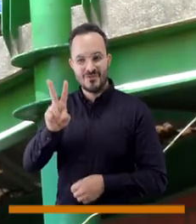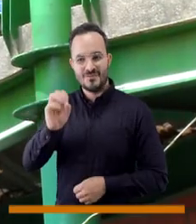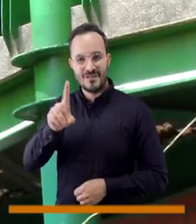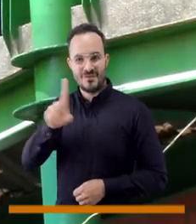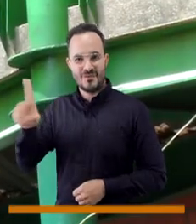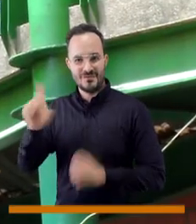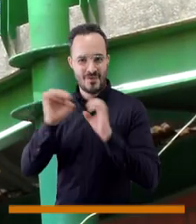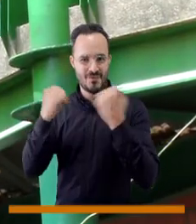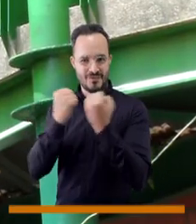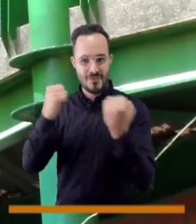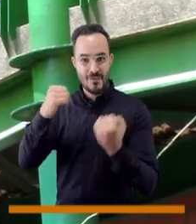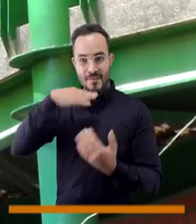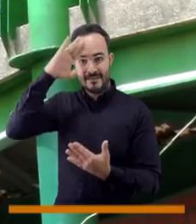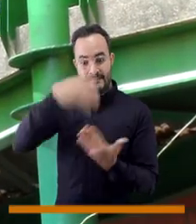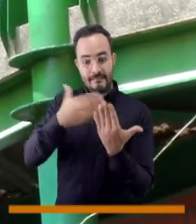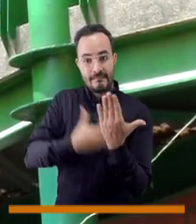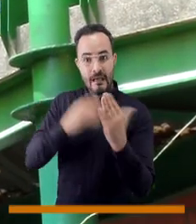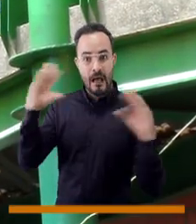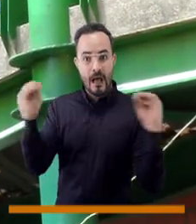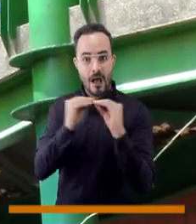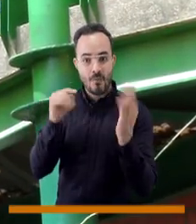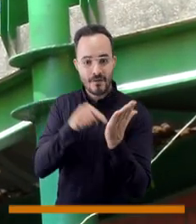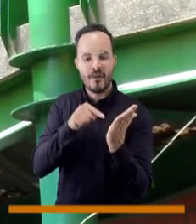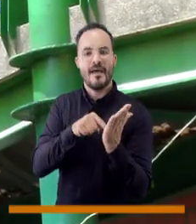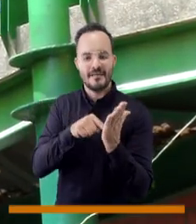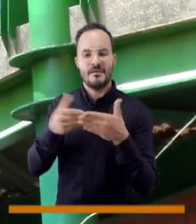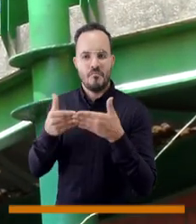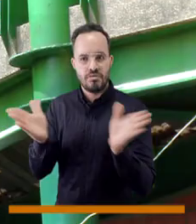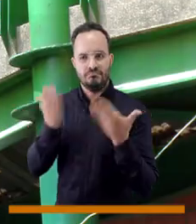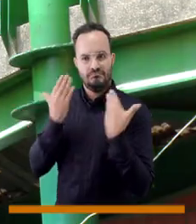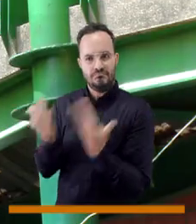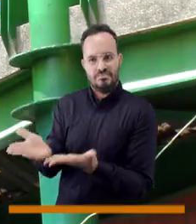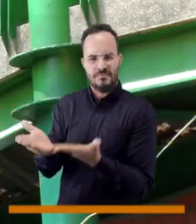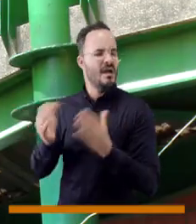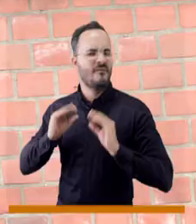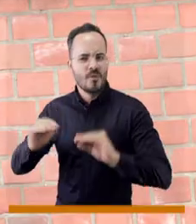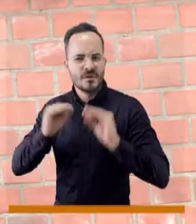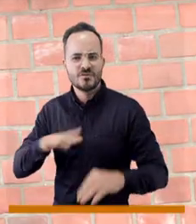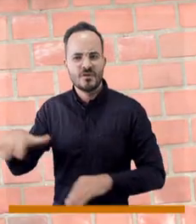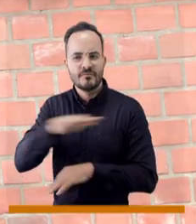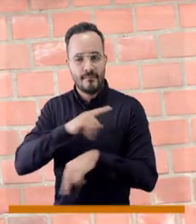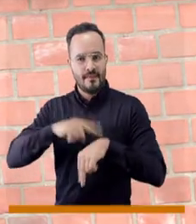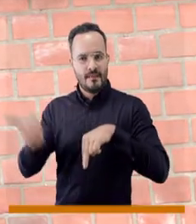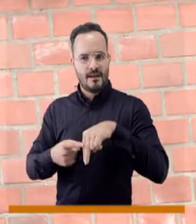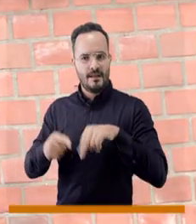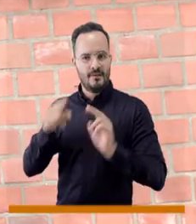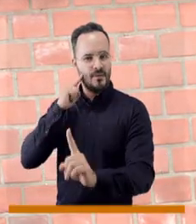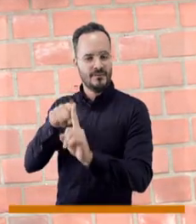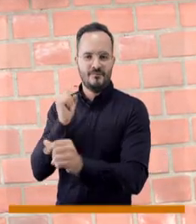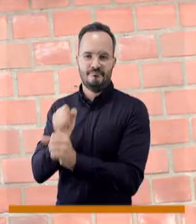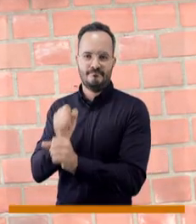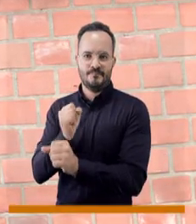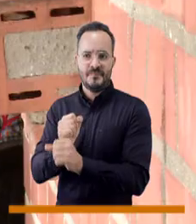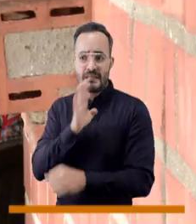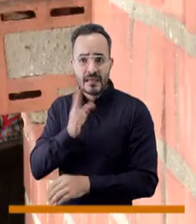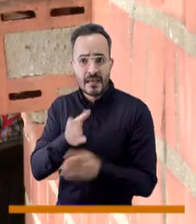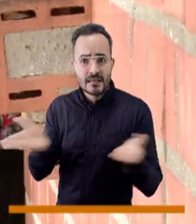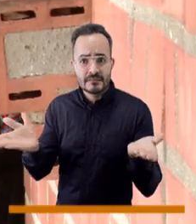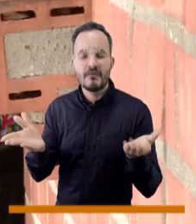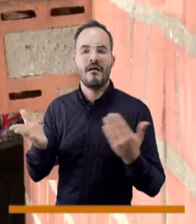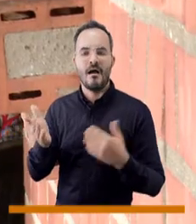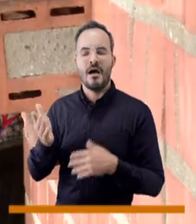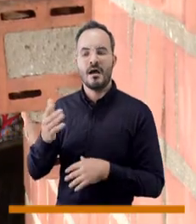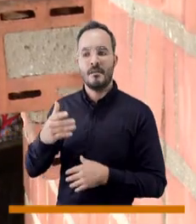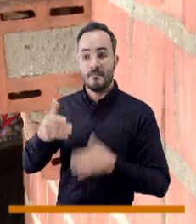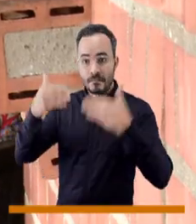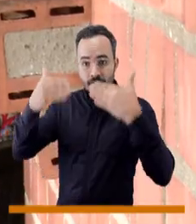de Medellín. Es un programa de formación integral para el trabajo para jóvenes y adultos con